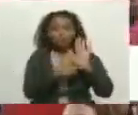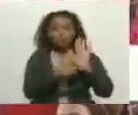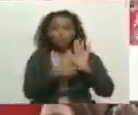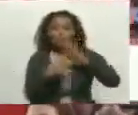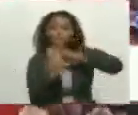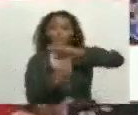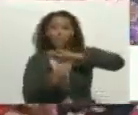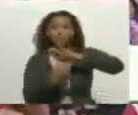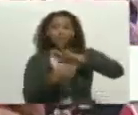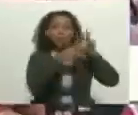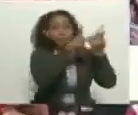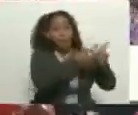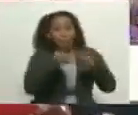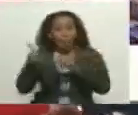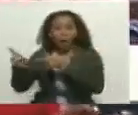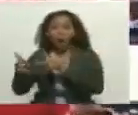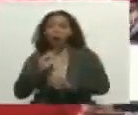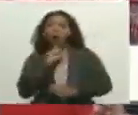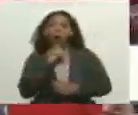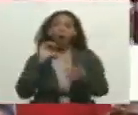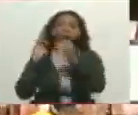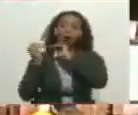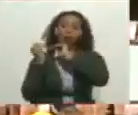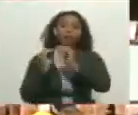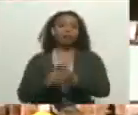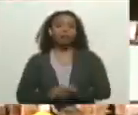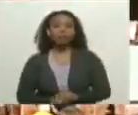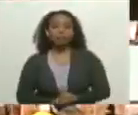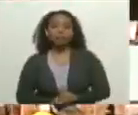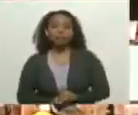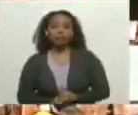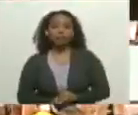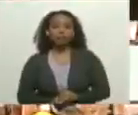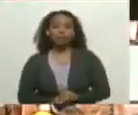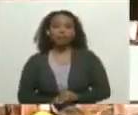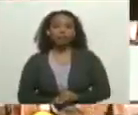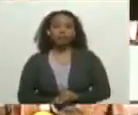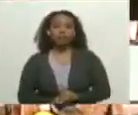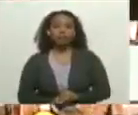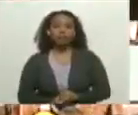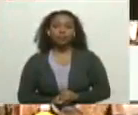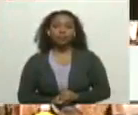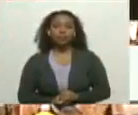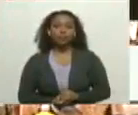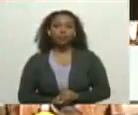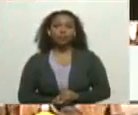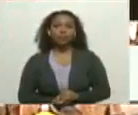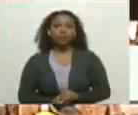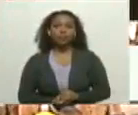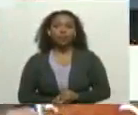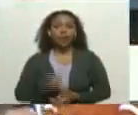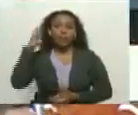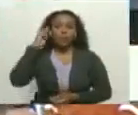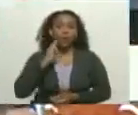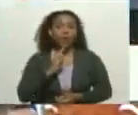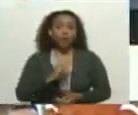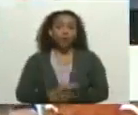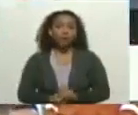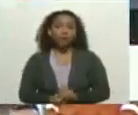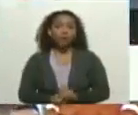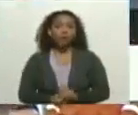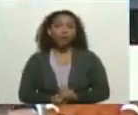programáticas, código de ética, declaración de principio. Por Bolívar,